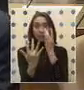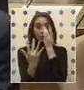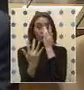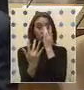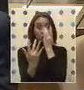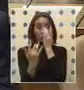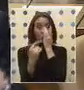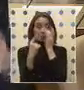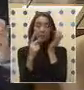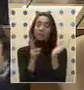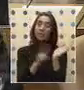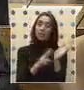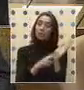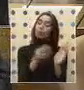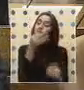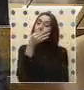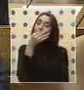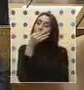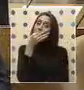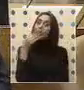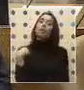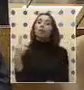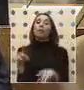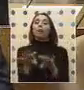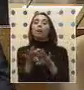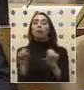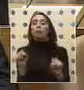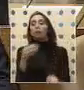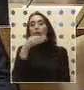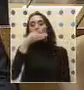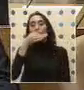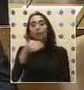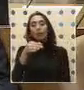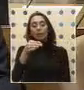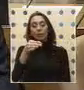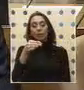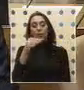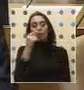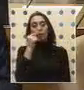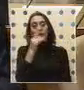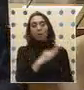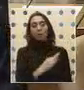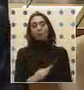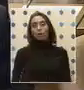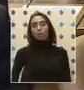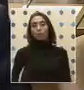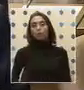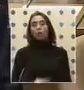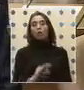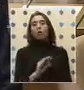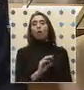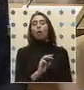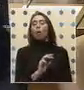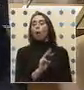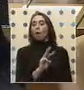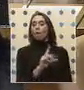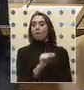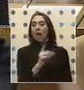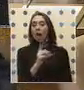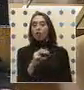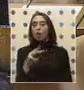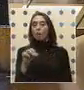en donde se establecen estos impuestos verdes. Yo comparto parte de lo que decía el diputado Vlado Mirosevic, de que